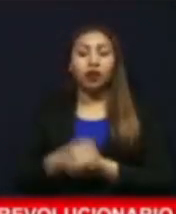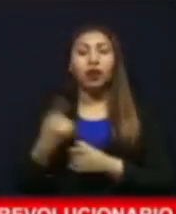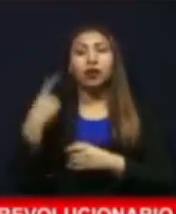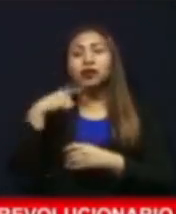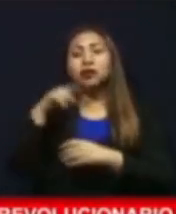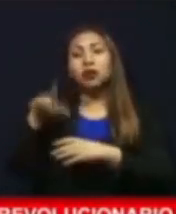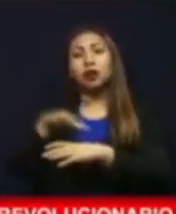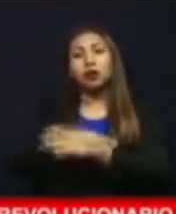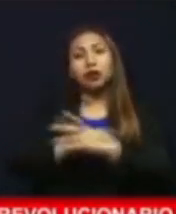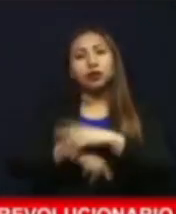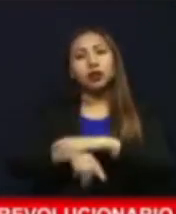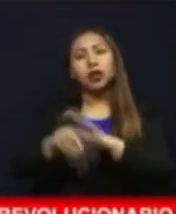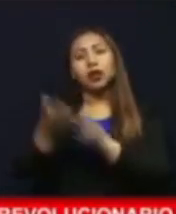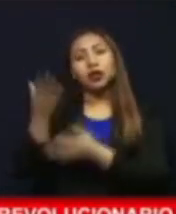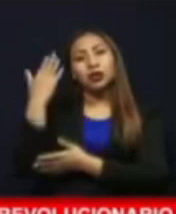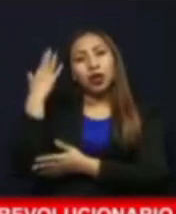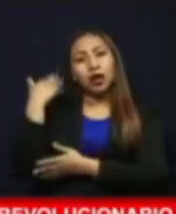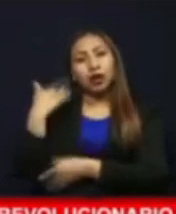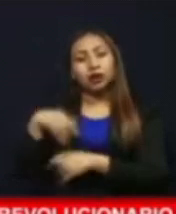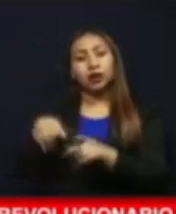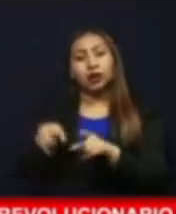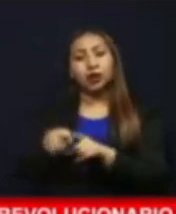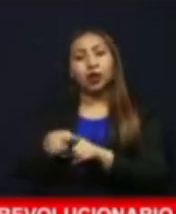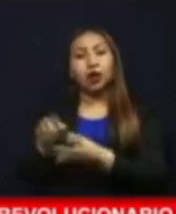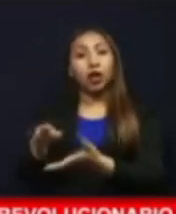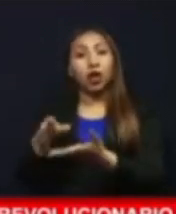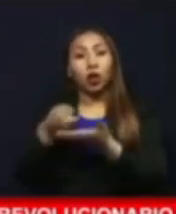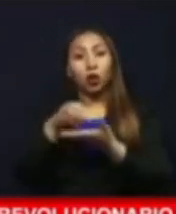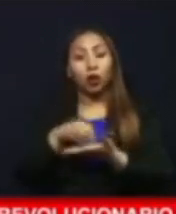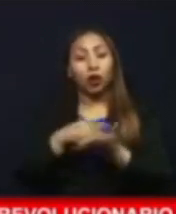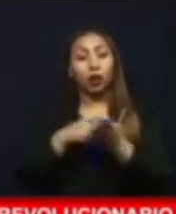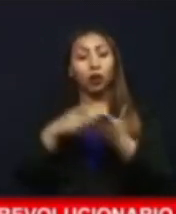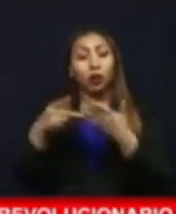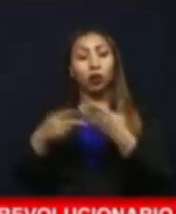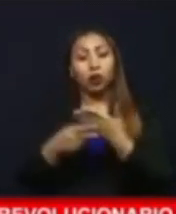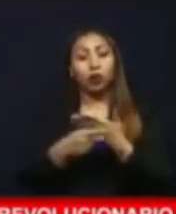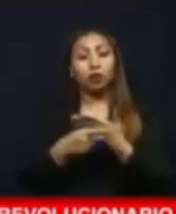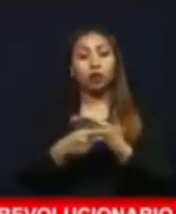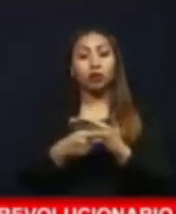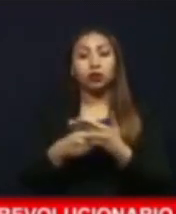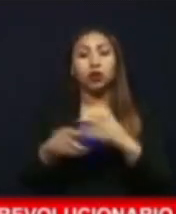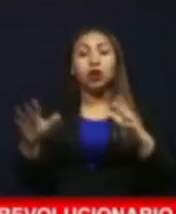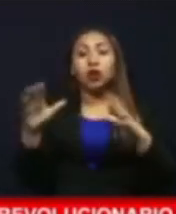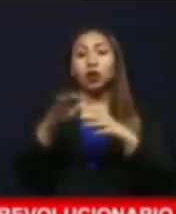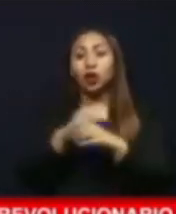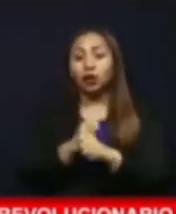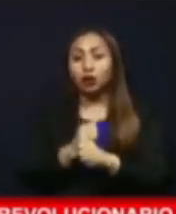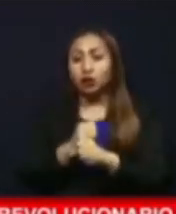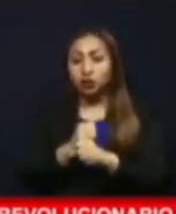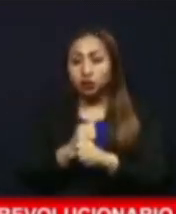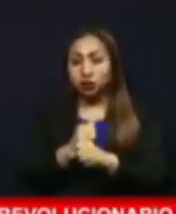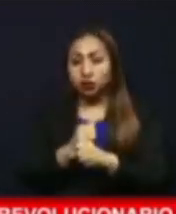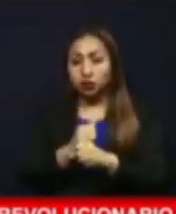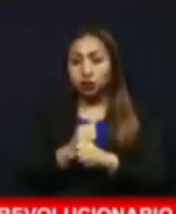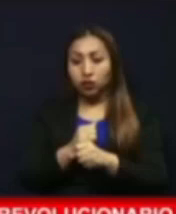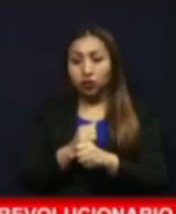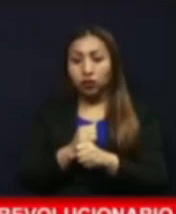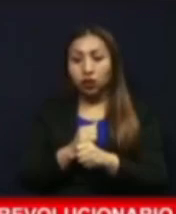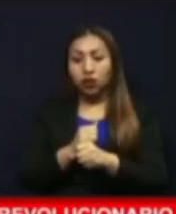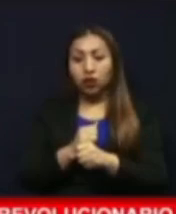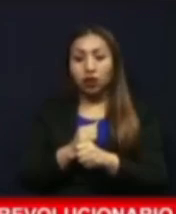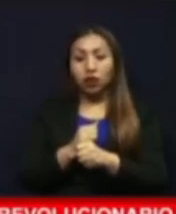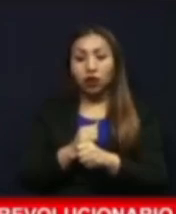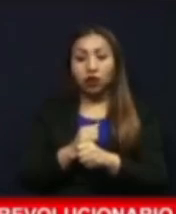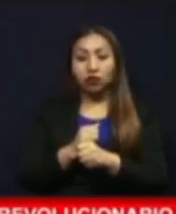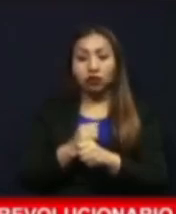que lo ejecutaron que lo implementaron a mayer no le pusieron un proceso por 150 mil